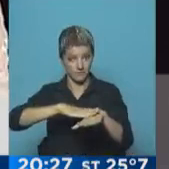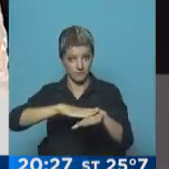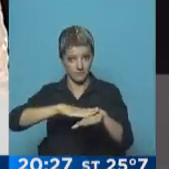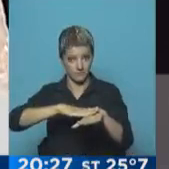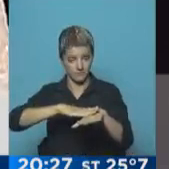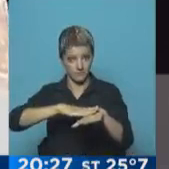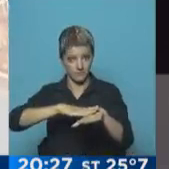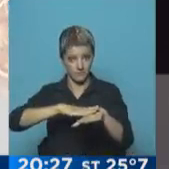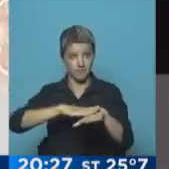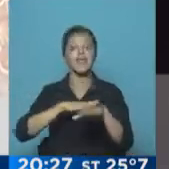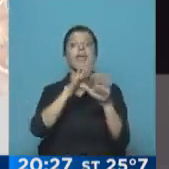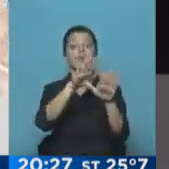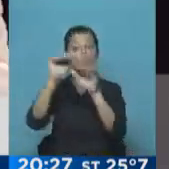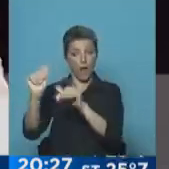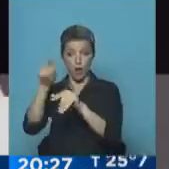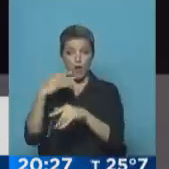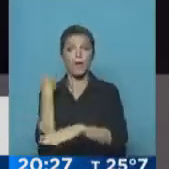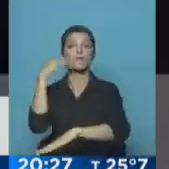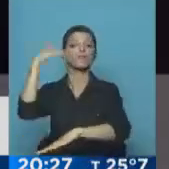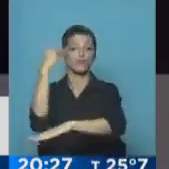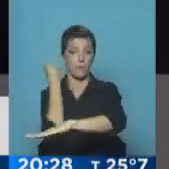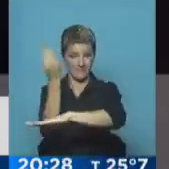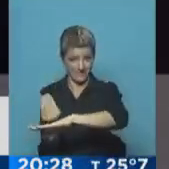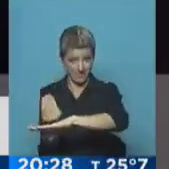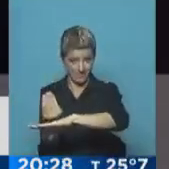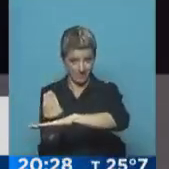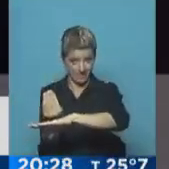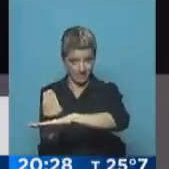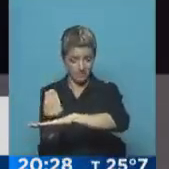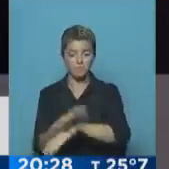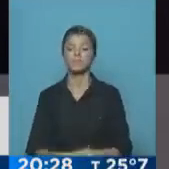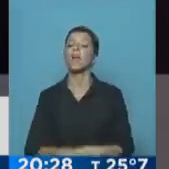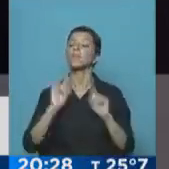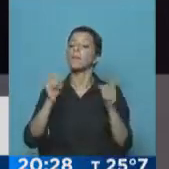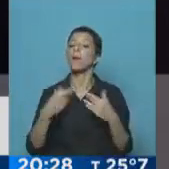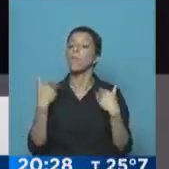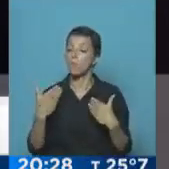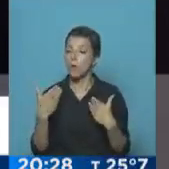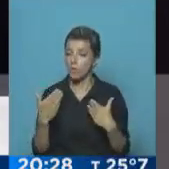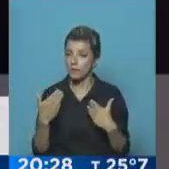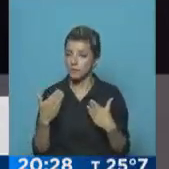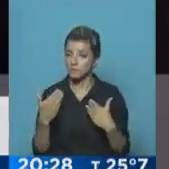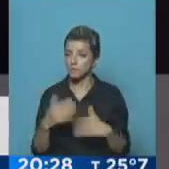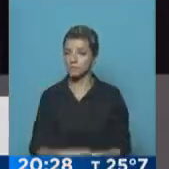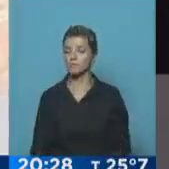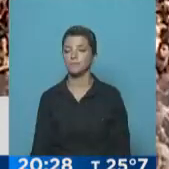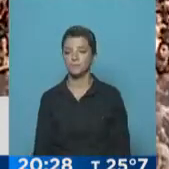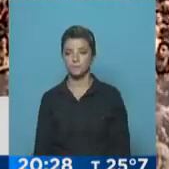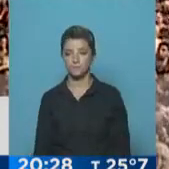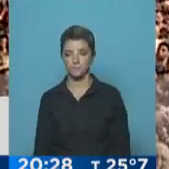de actuar de la misma manera. Podemos mirar también a los